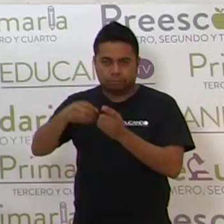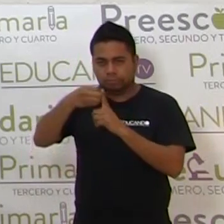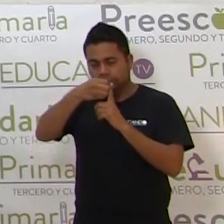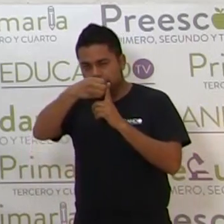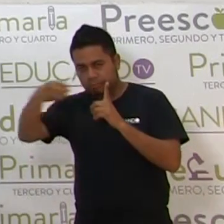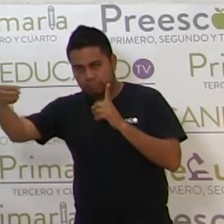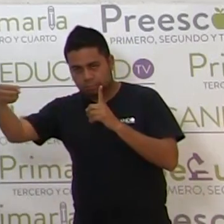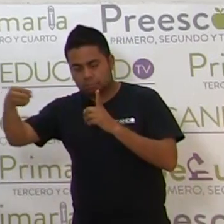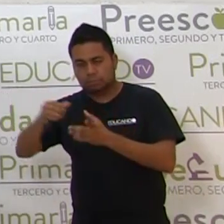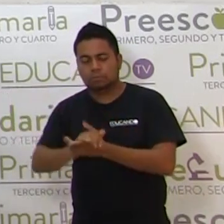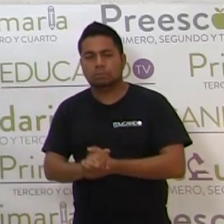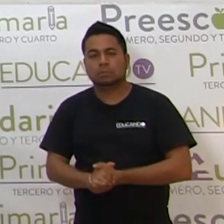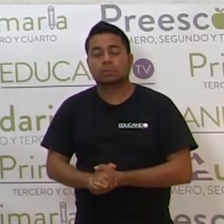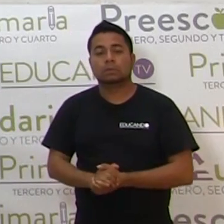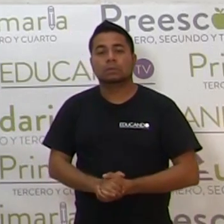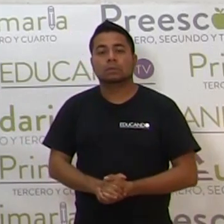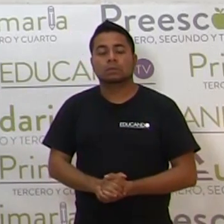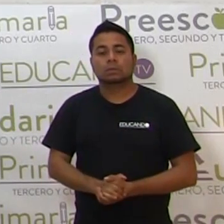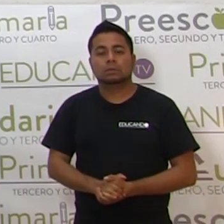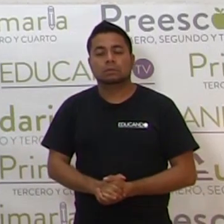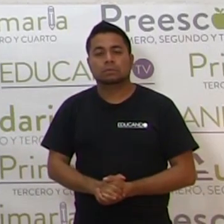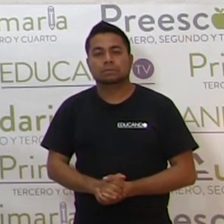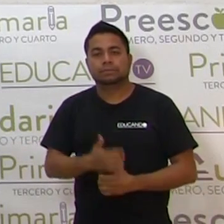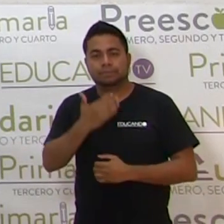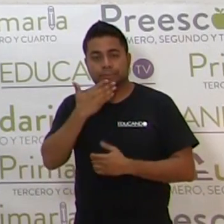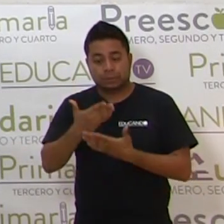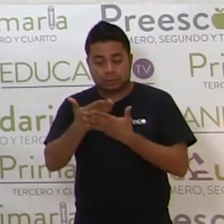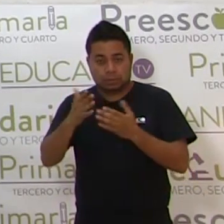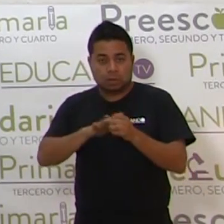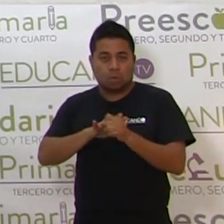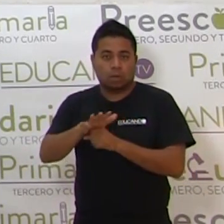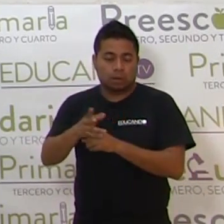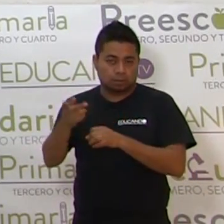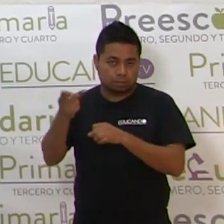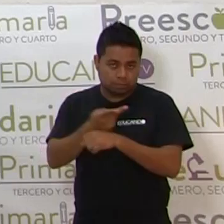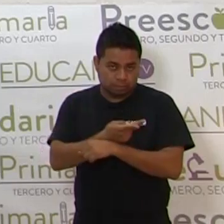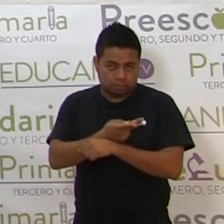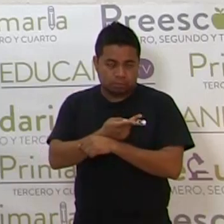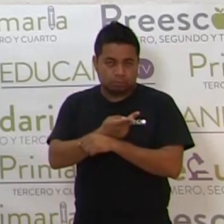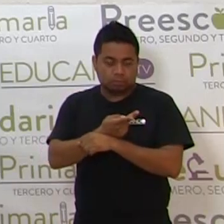bien, ¿qué va a pasar, niños y niñas, cuando